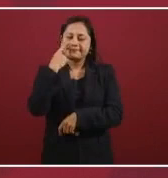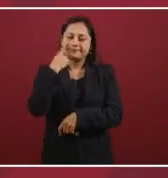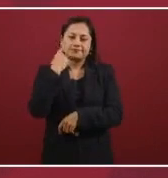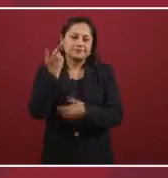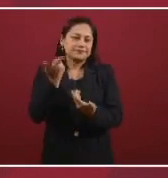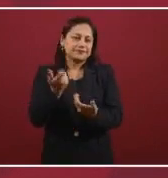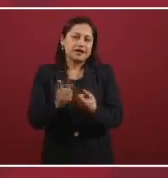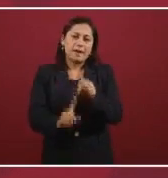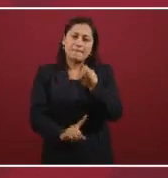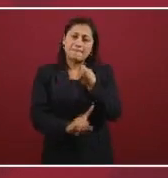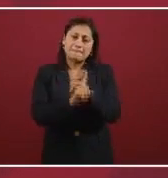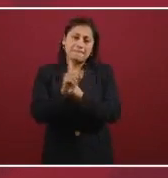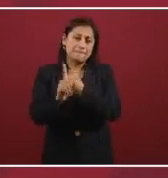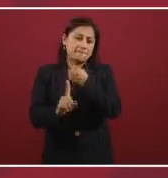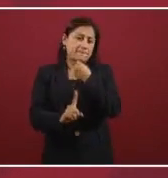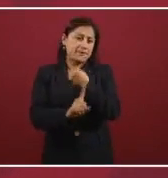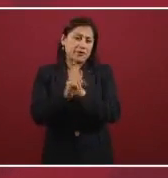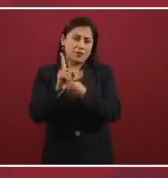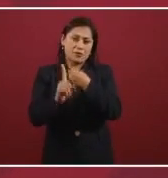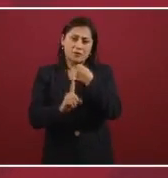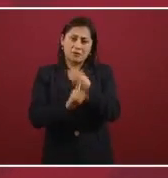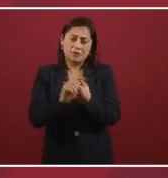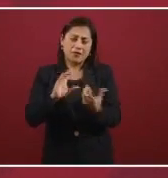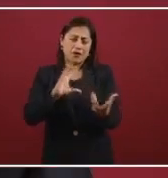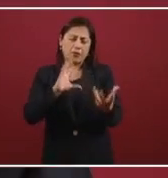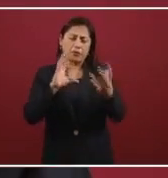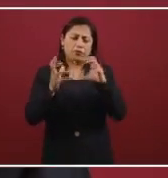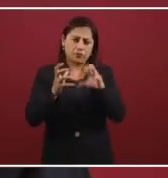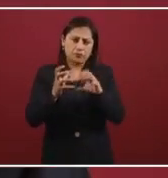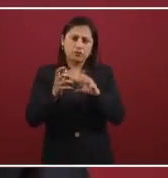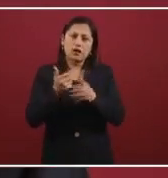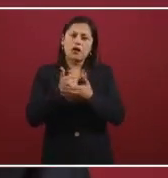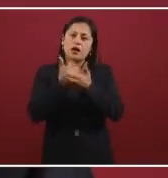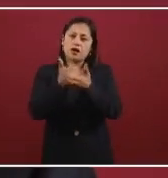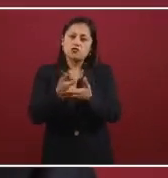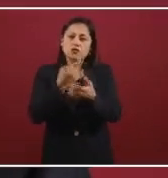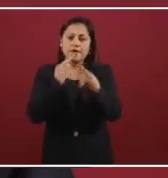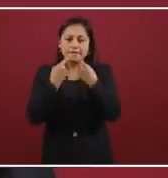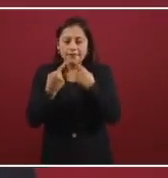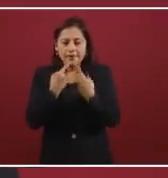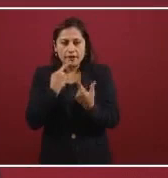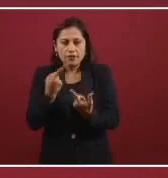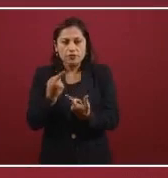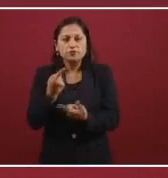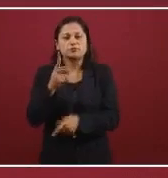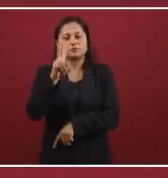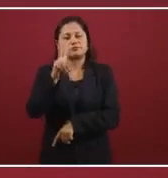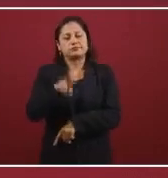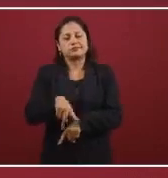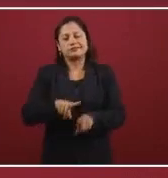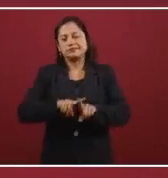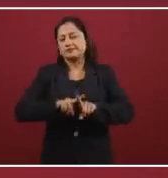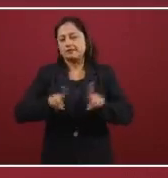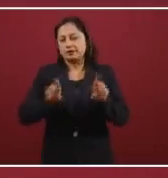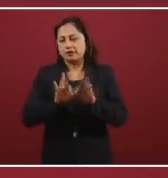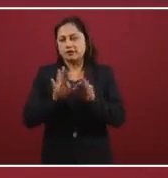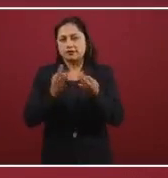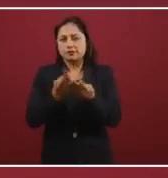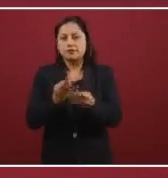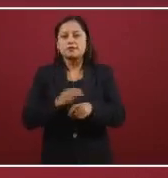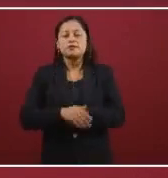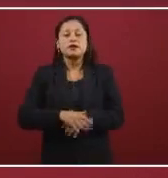conflictos mediante el diálogo y escuchando a